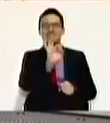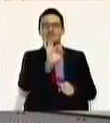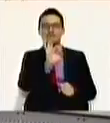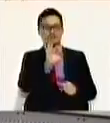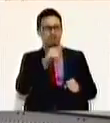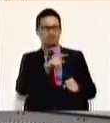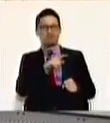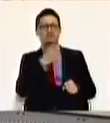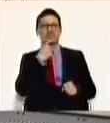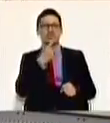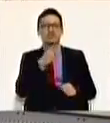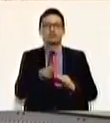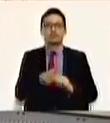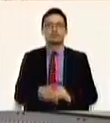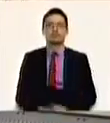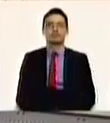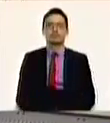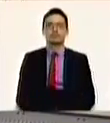diciendo es bueno.